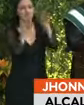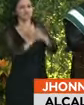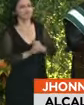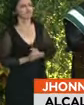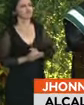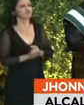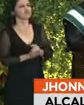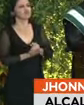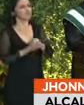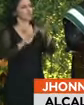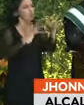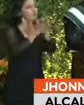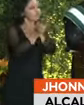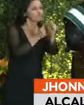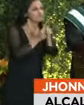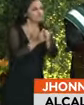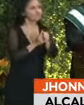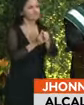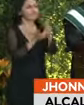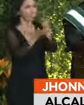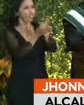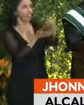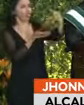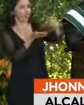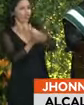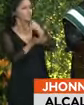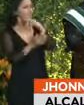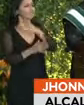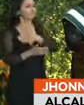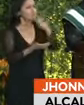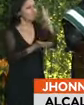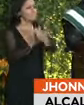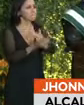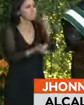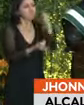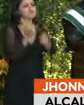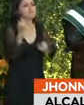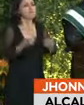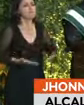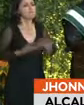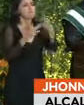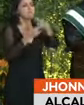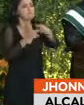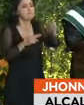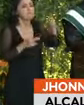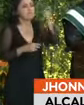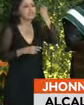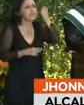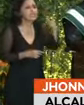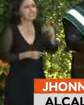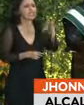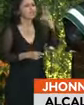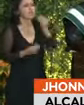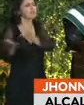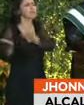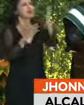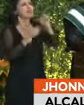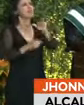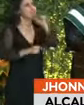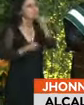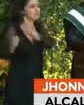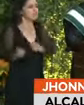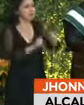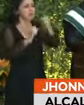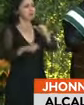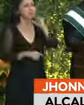de maltratarnos. Dejemos de ofendernos. Al final, esta vida es corta, entendamos, no nos vamos a llevar ni poder